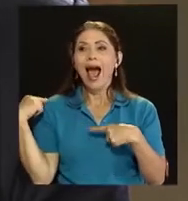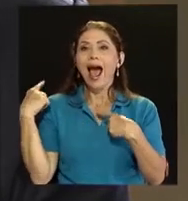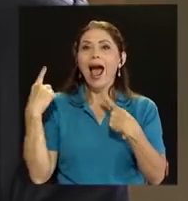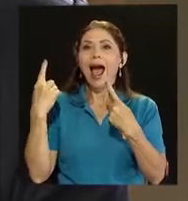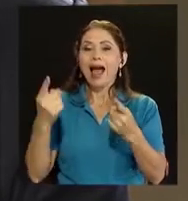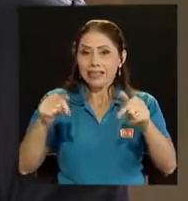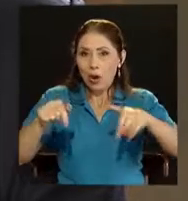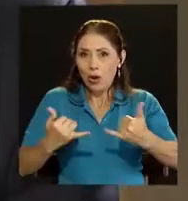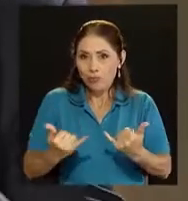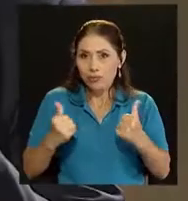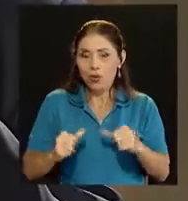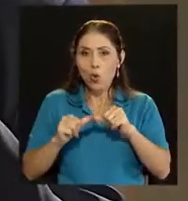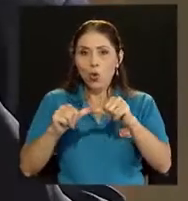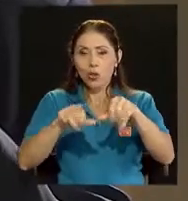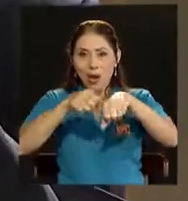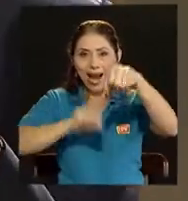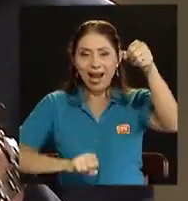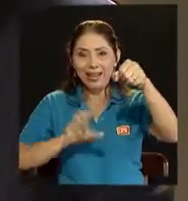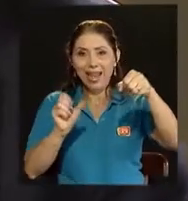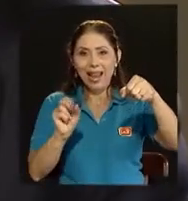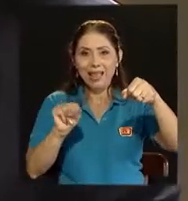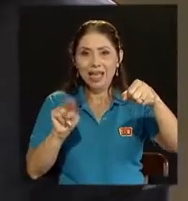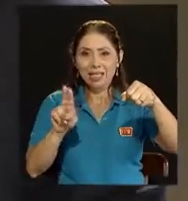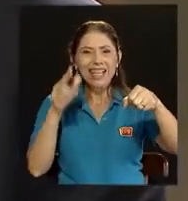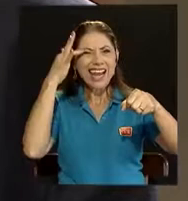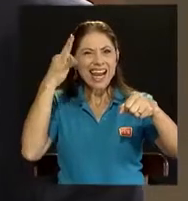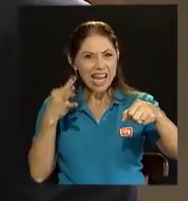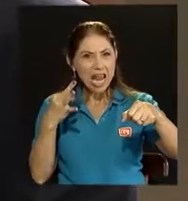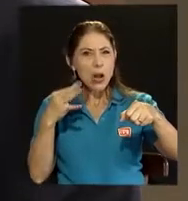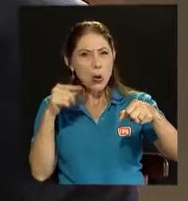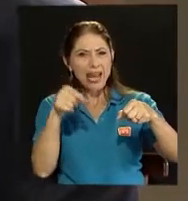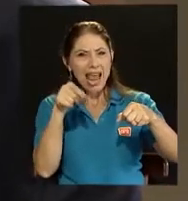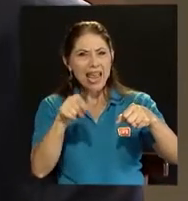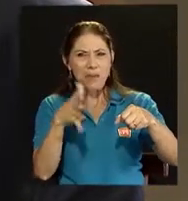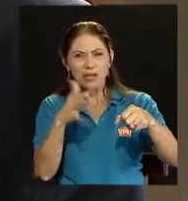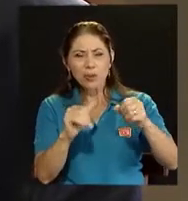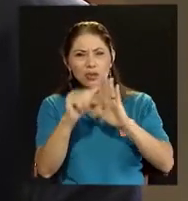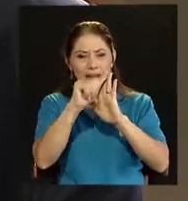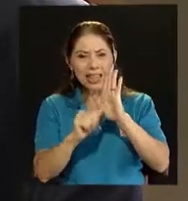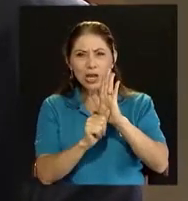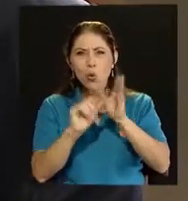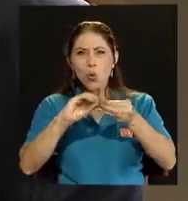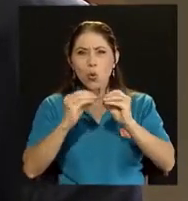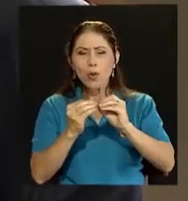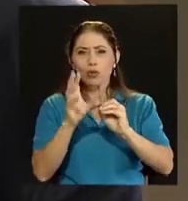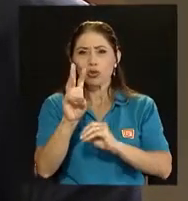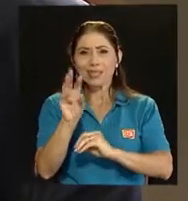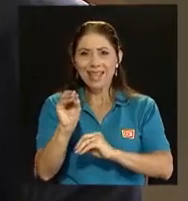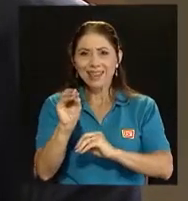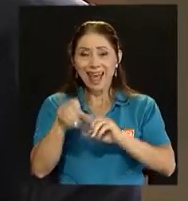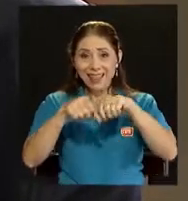de las Naciones Unidas. Creo que es el artículo ahí por los 60 de la Carta, anda ahí en donde